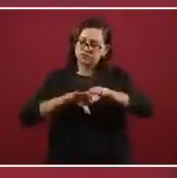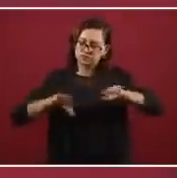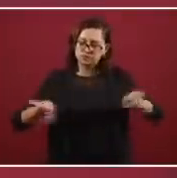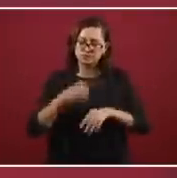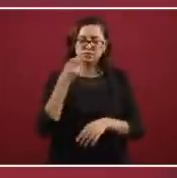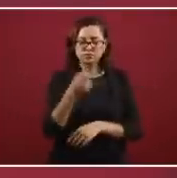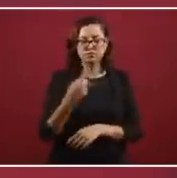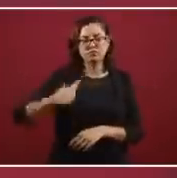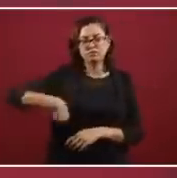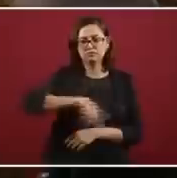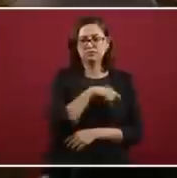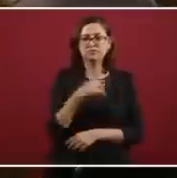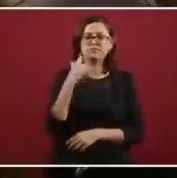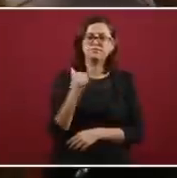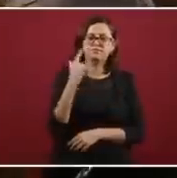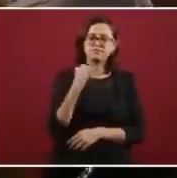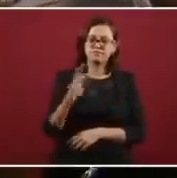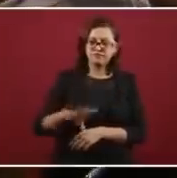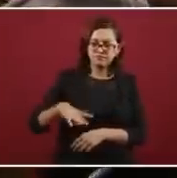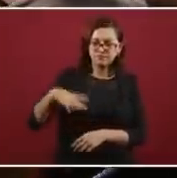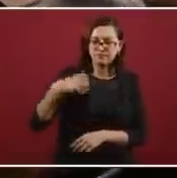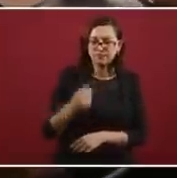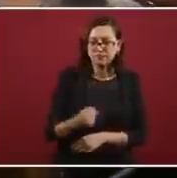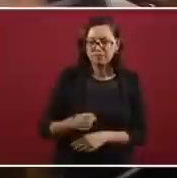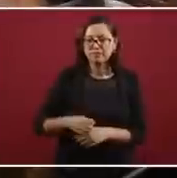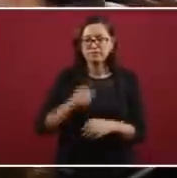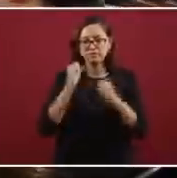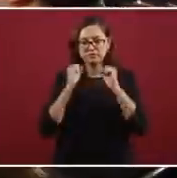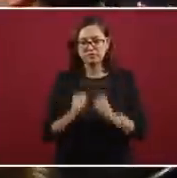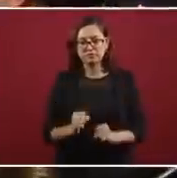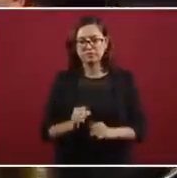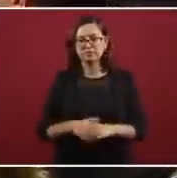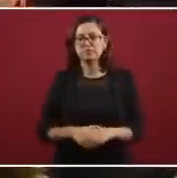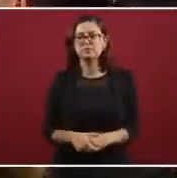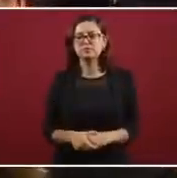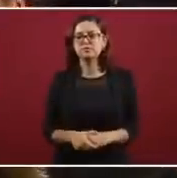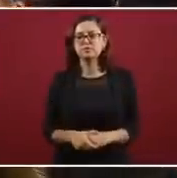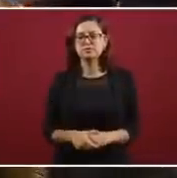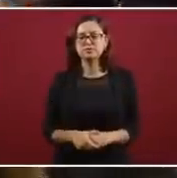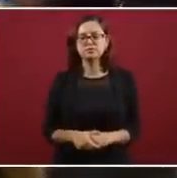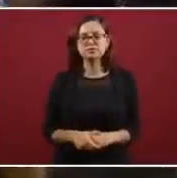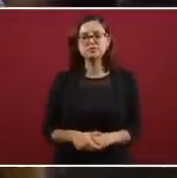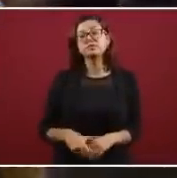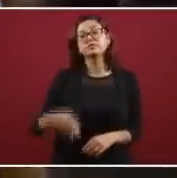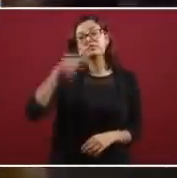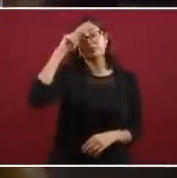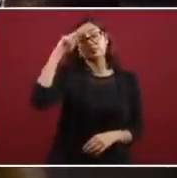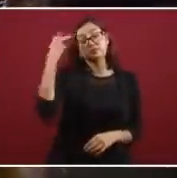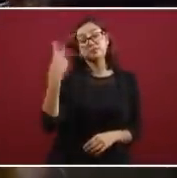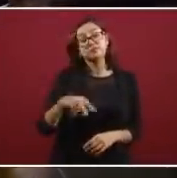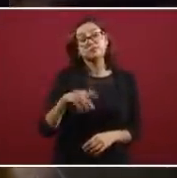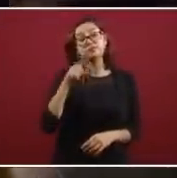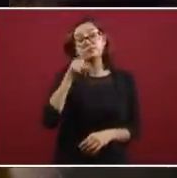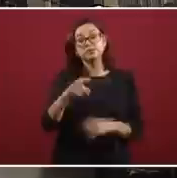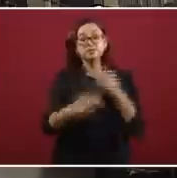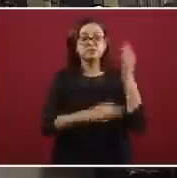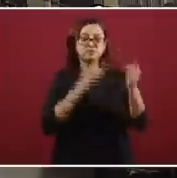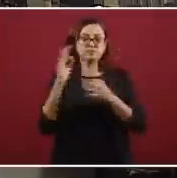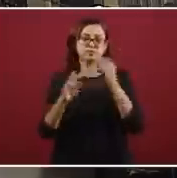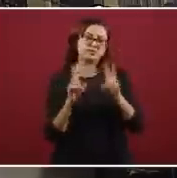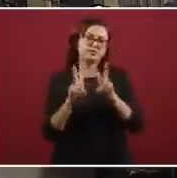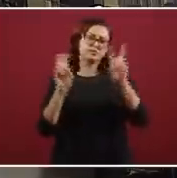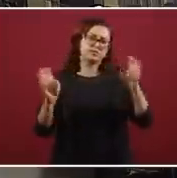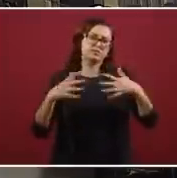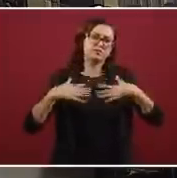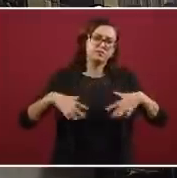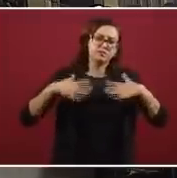lo que estamos tratando de garantizar. Presidente, usted ha mencionado, de hecho, durante la campaña, que la industria textil